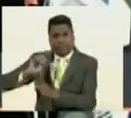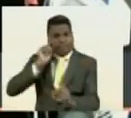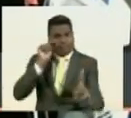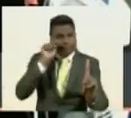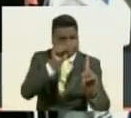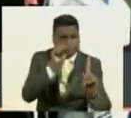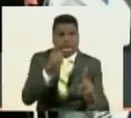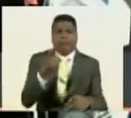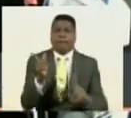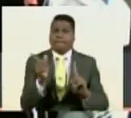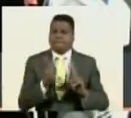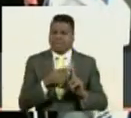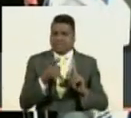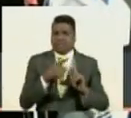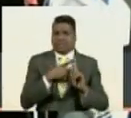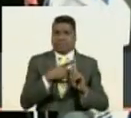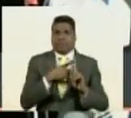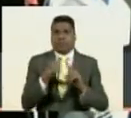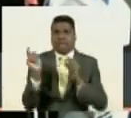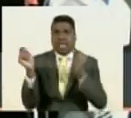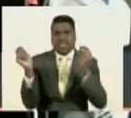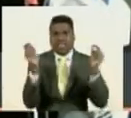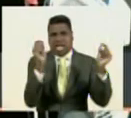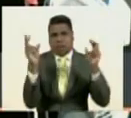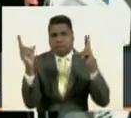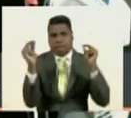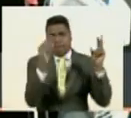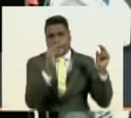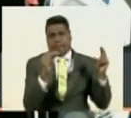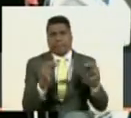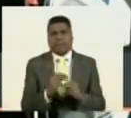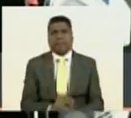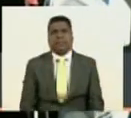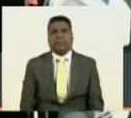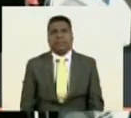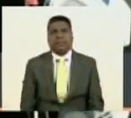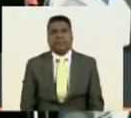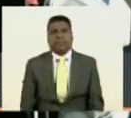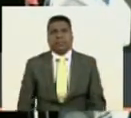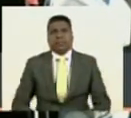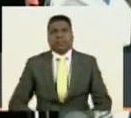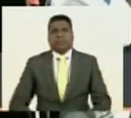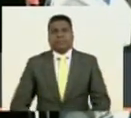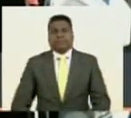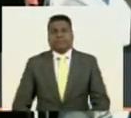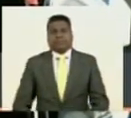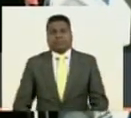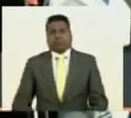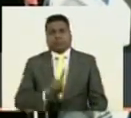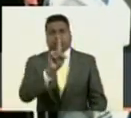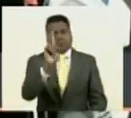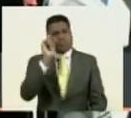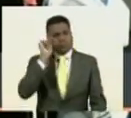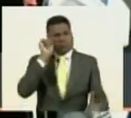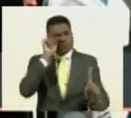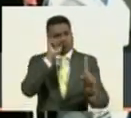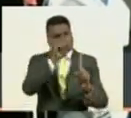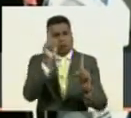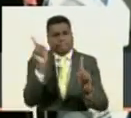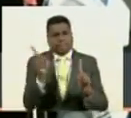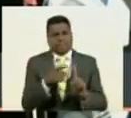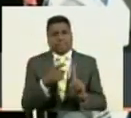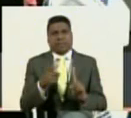principio que el diálogo, que es uno de los objetivos, el objetivo